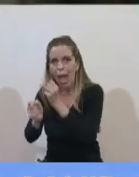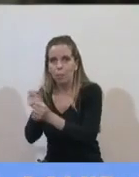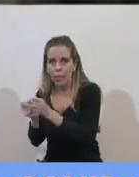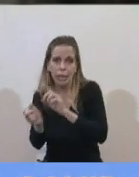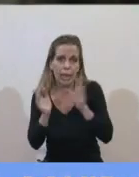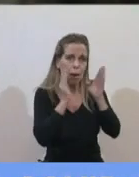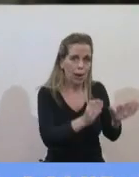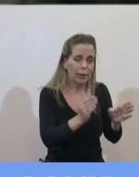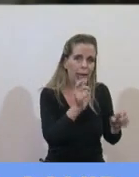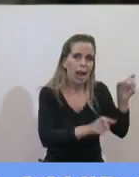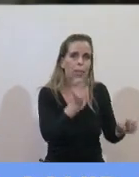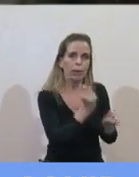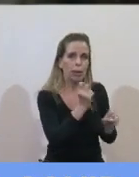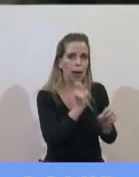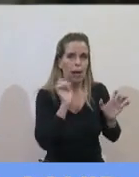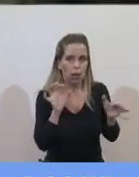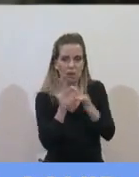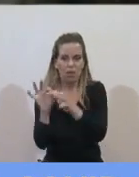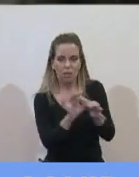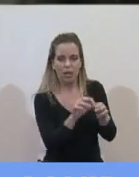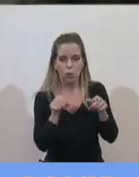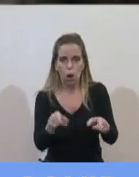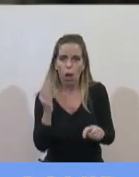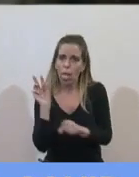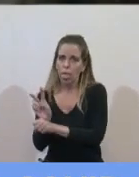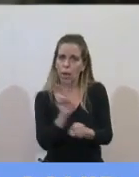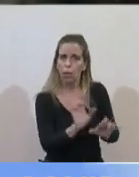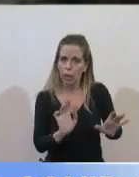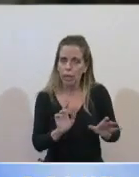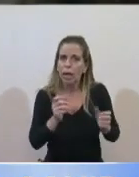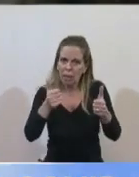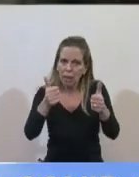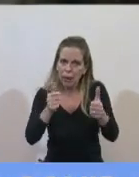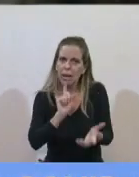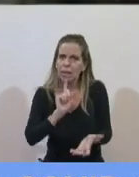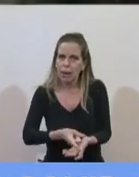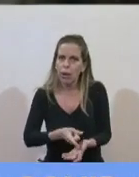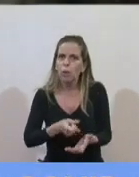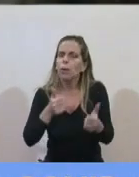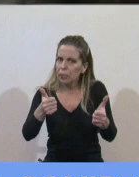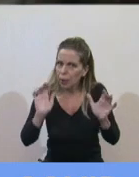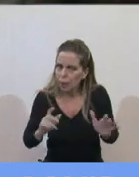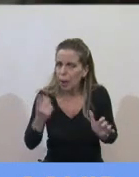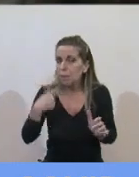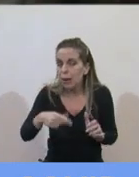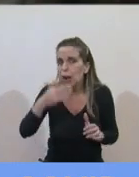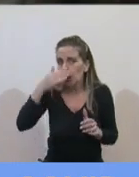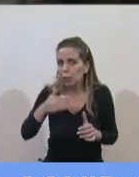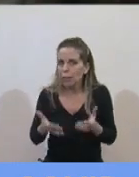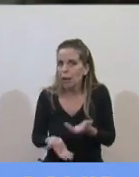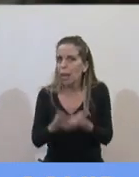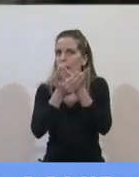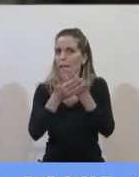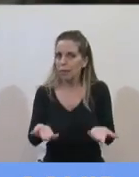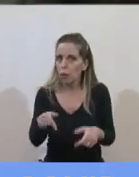y hay veces en que esas dos cosas se mezclan entonces podemos generar de nuevo pero si no aumentamos la capacidad respuesta el estado es difícil porque la